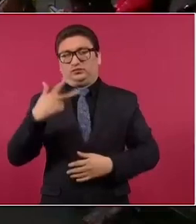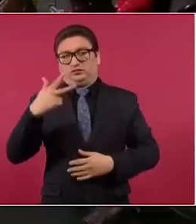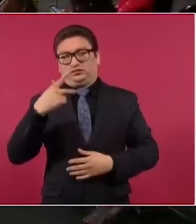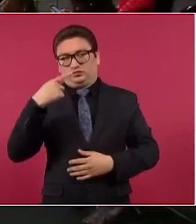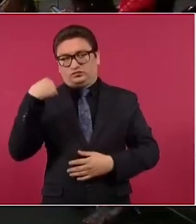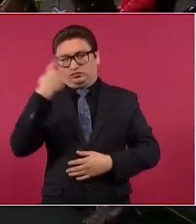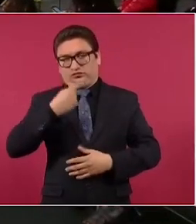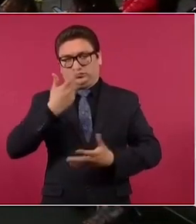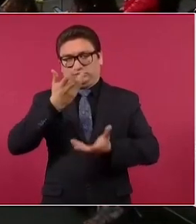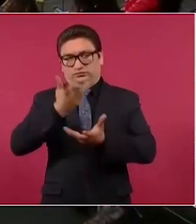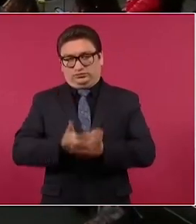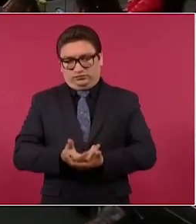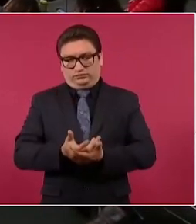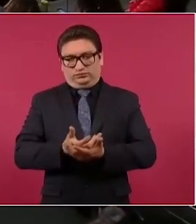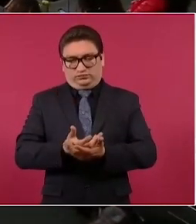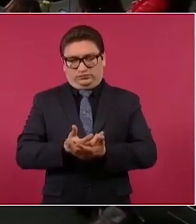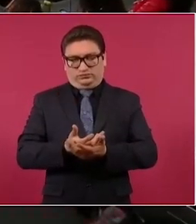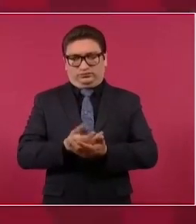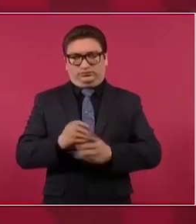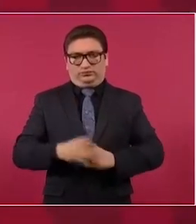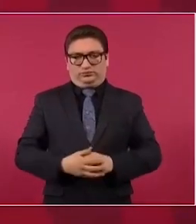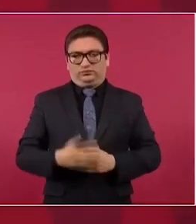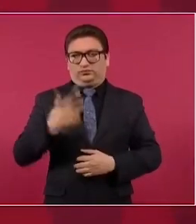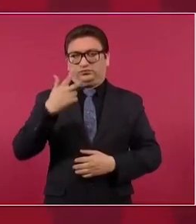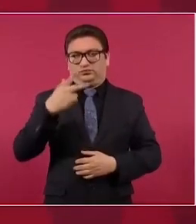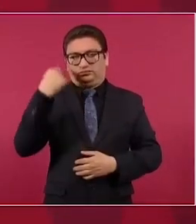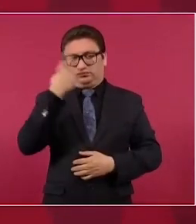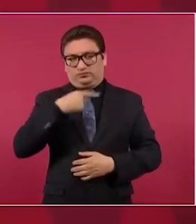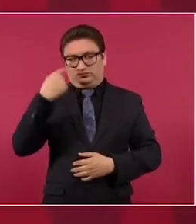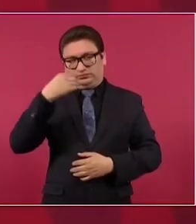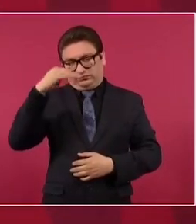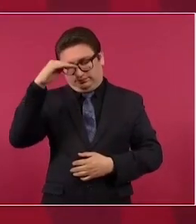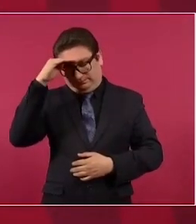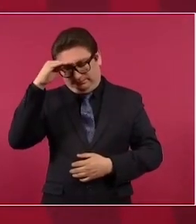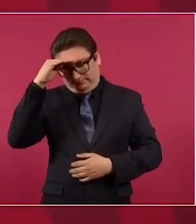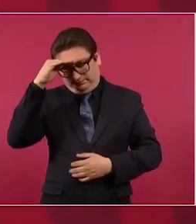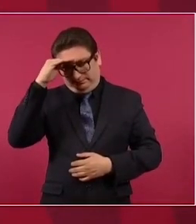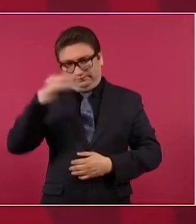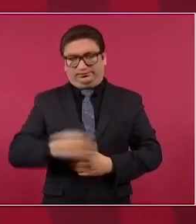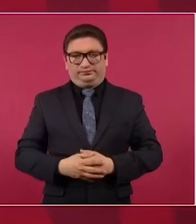8 horas para descansar y 8 horas para pensar.